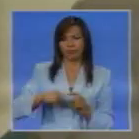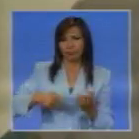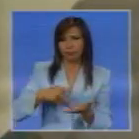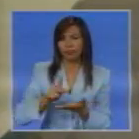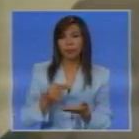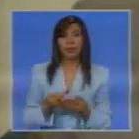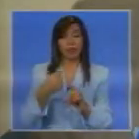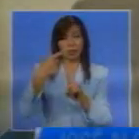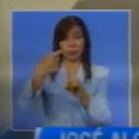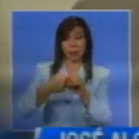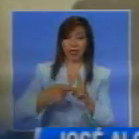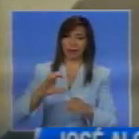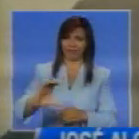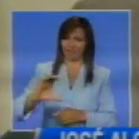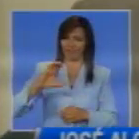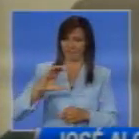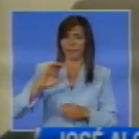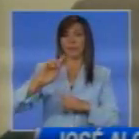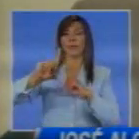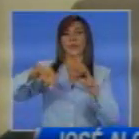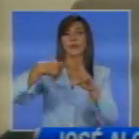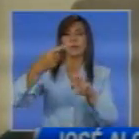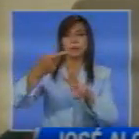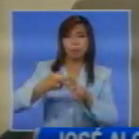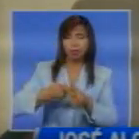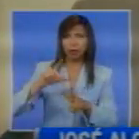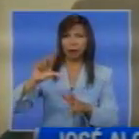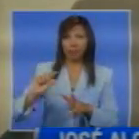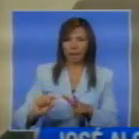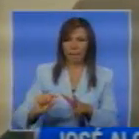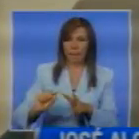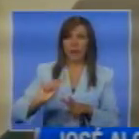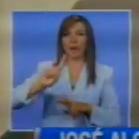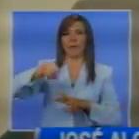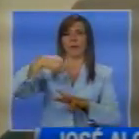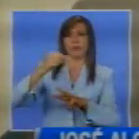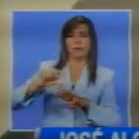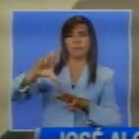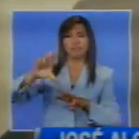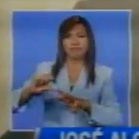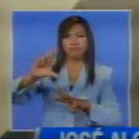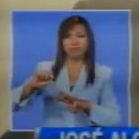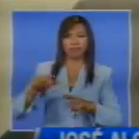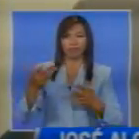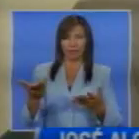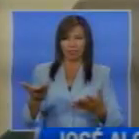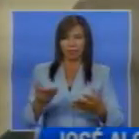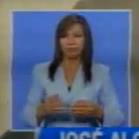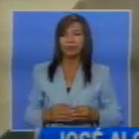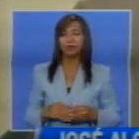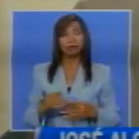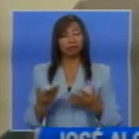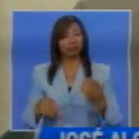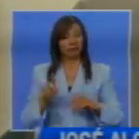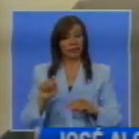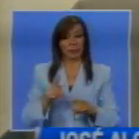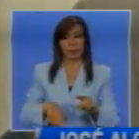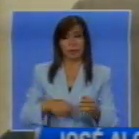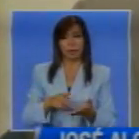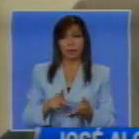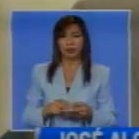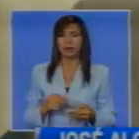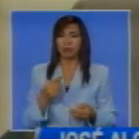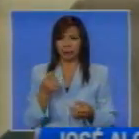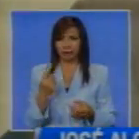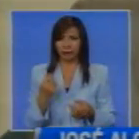mes. Es decir, se le está imponiendo una carga tributaria camuflada que realmente va a